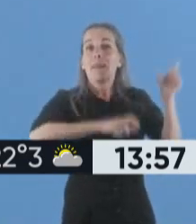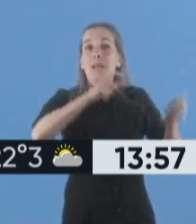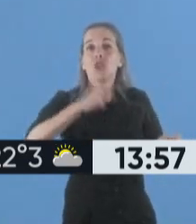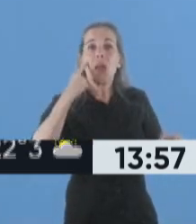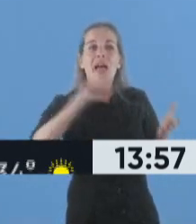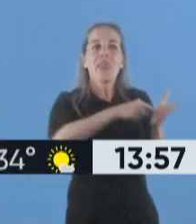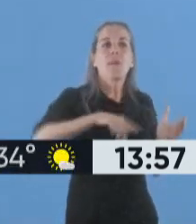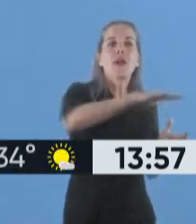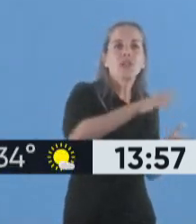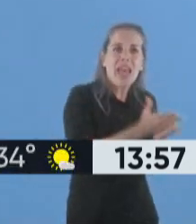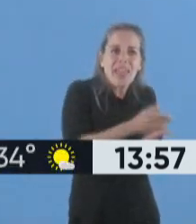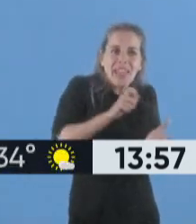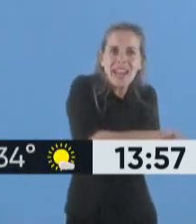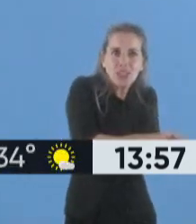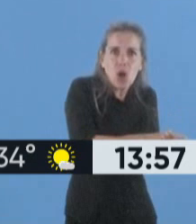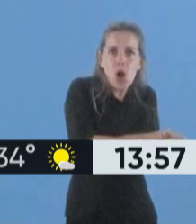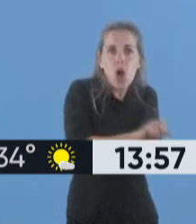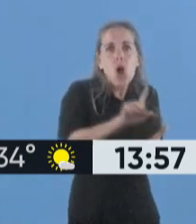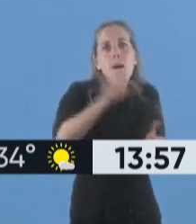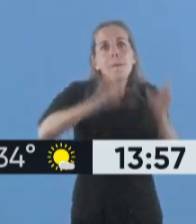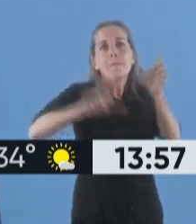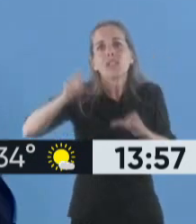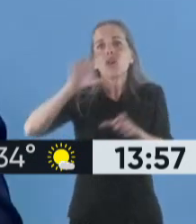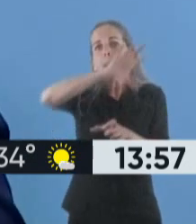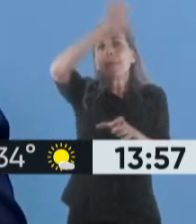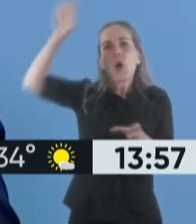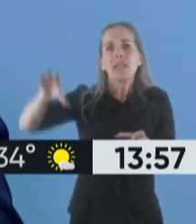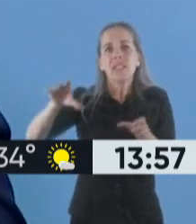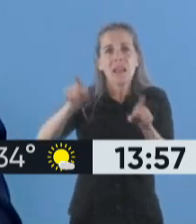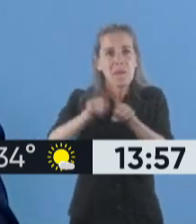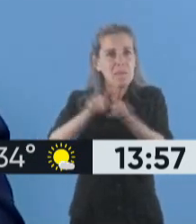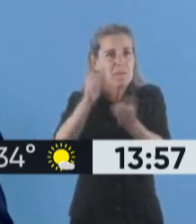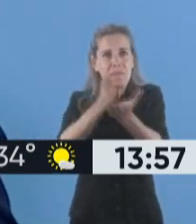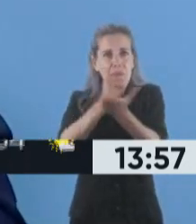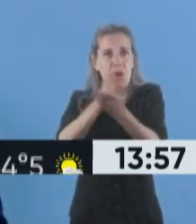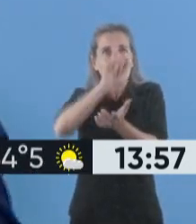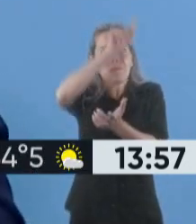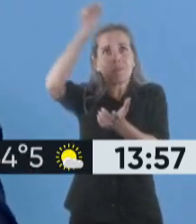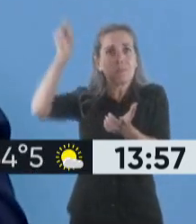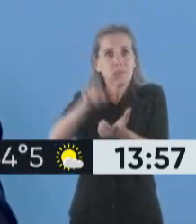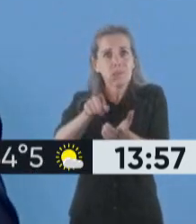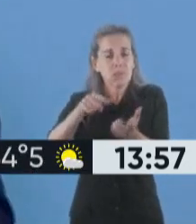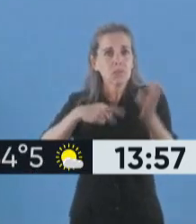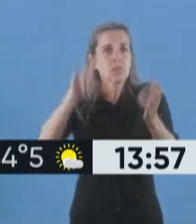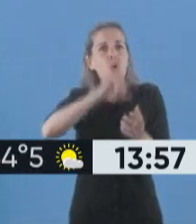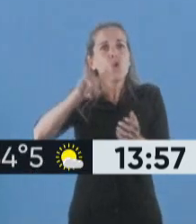¿por qué el mismo derecho no lo puede tener cualquier habitante de la Argentina y tener una universidad cerca del lugar donde viven sus